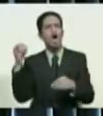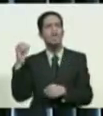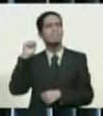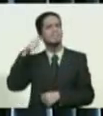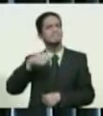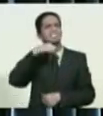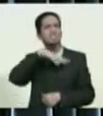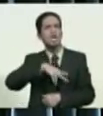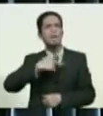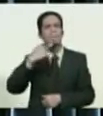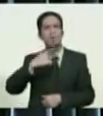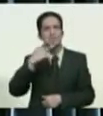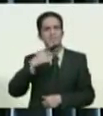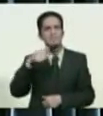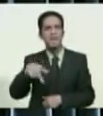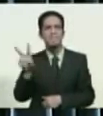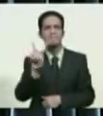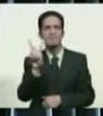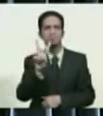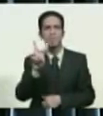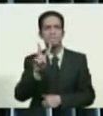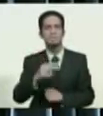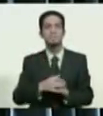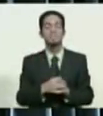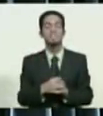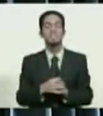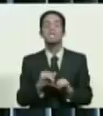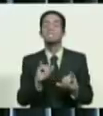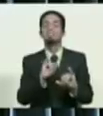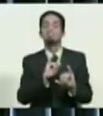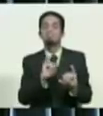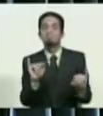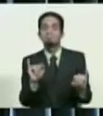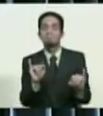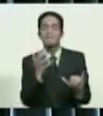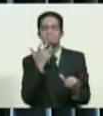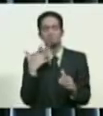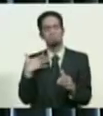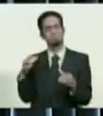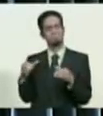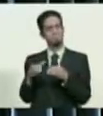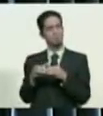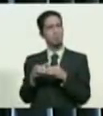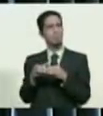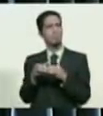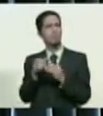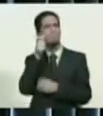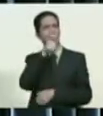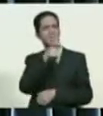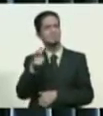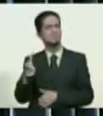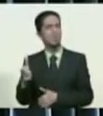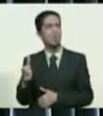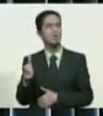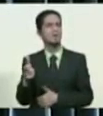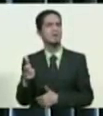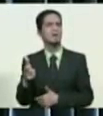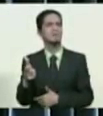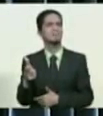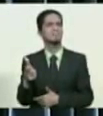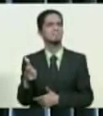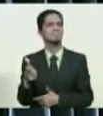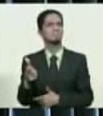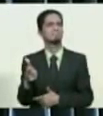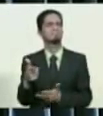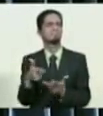Venezuela. Que se hayan completado un grupo de sicarios, un grupo de criminales, un grupo